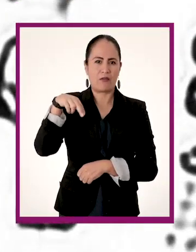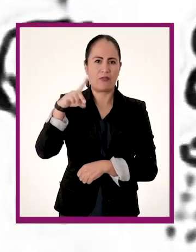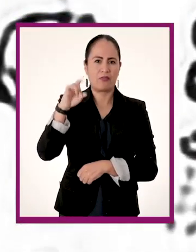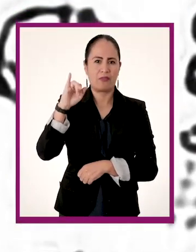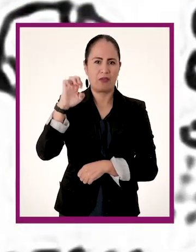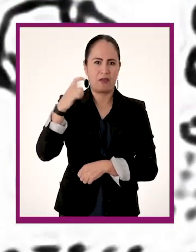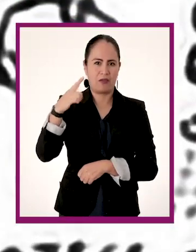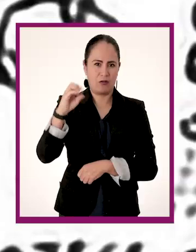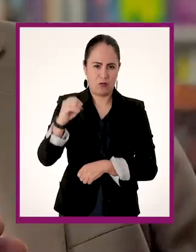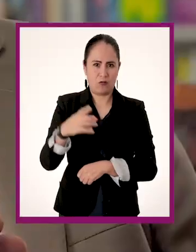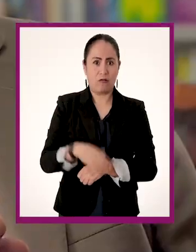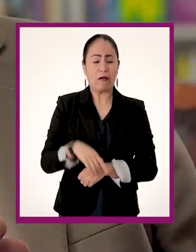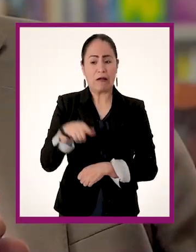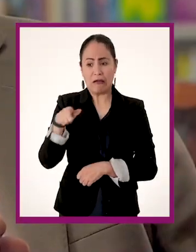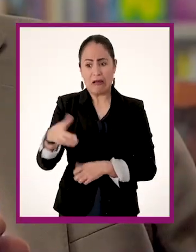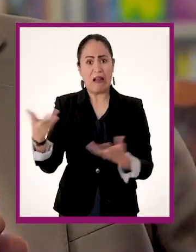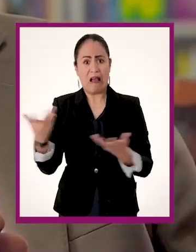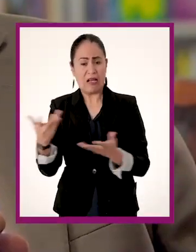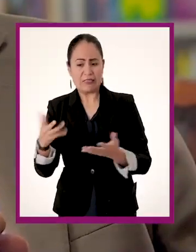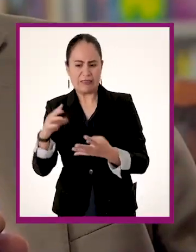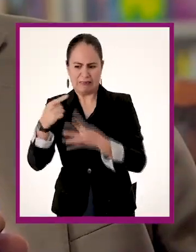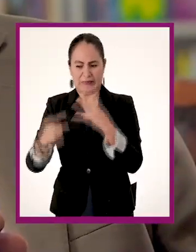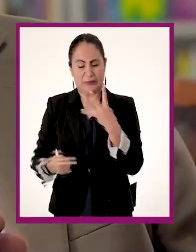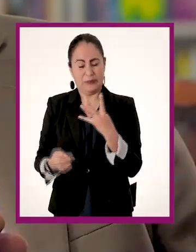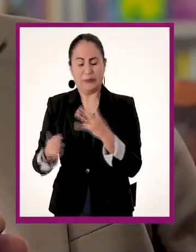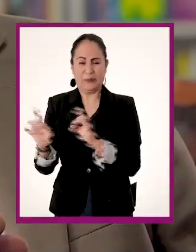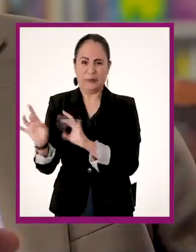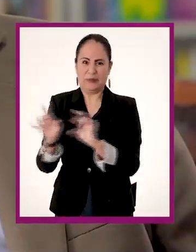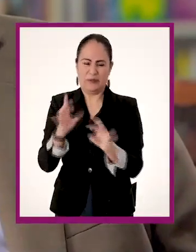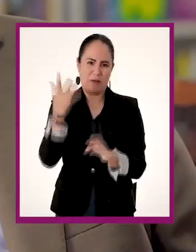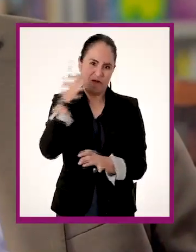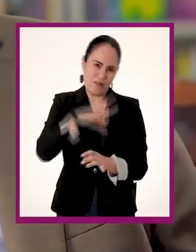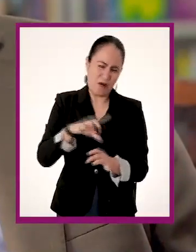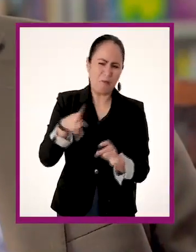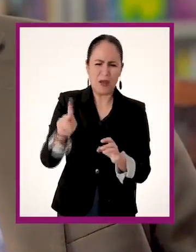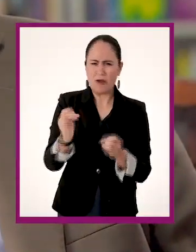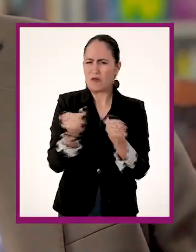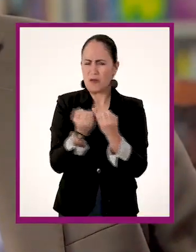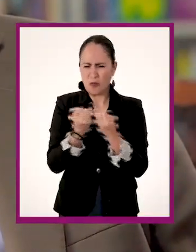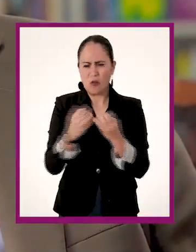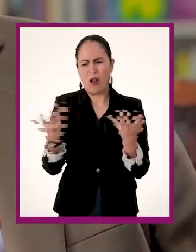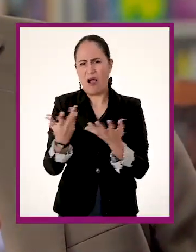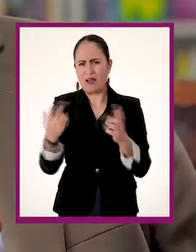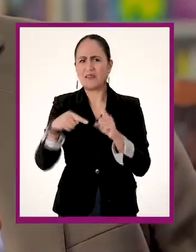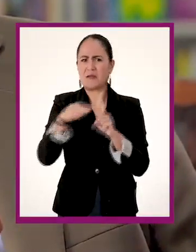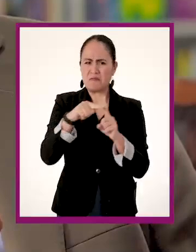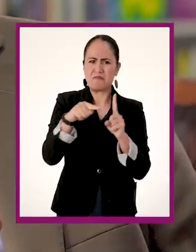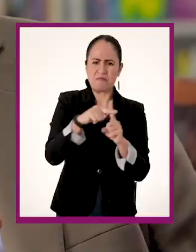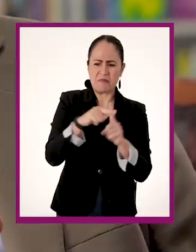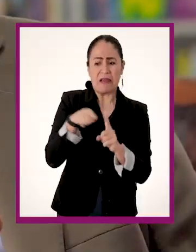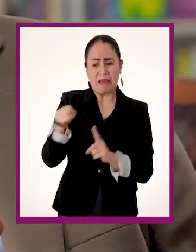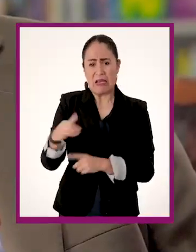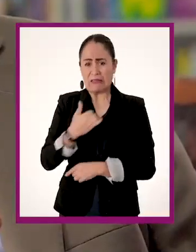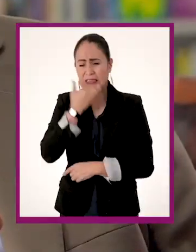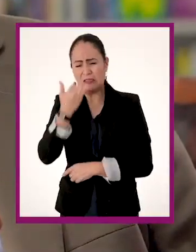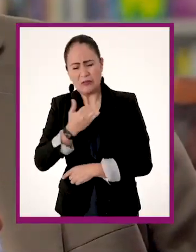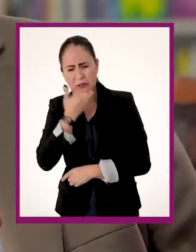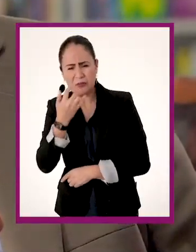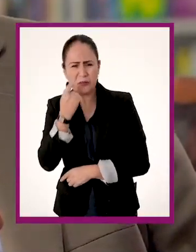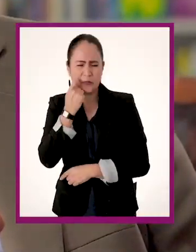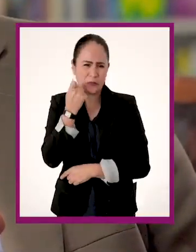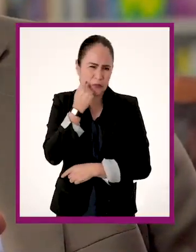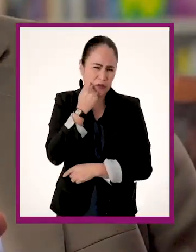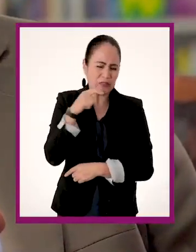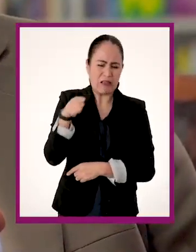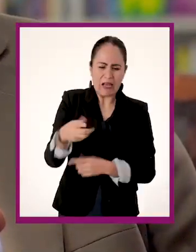Un tipo ambiguo, ¿no? Hizo desastres, pero también hizo cosas positivas. Como todo lo grande, ¿no? Grandes errores, grandes aciertos. Entonces,